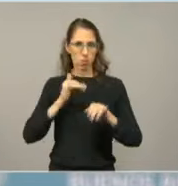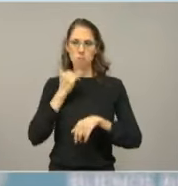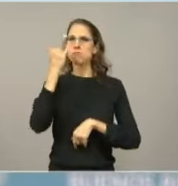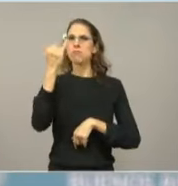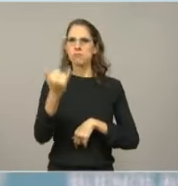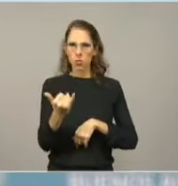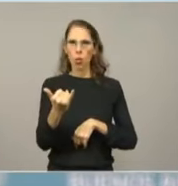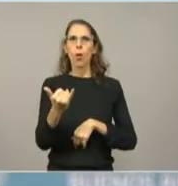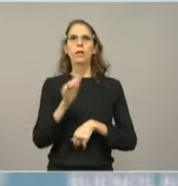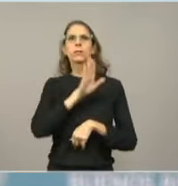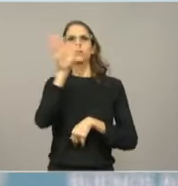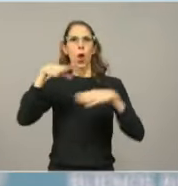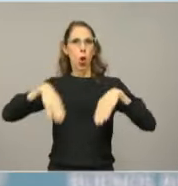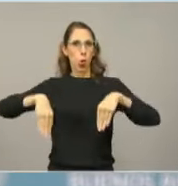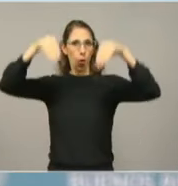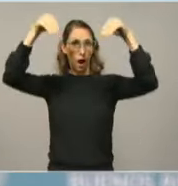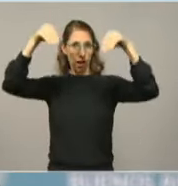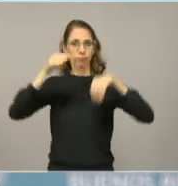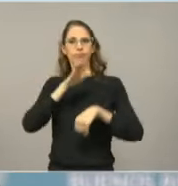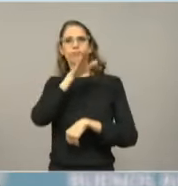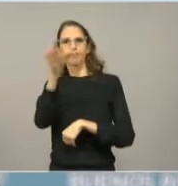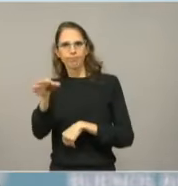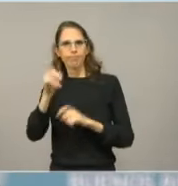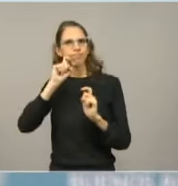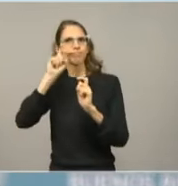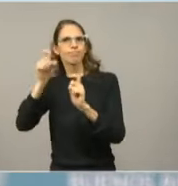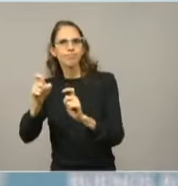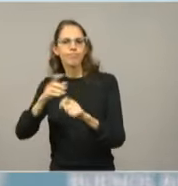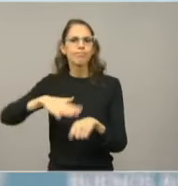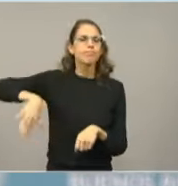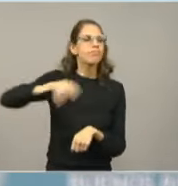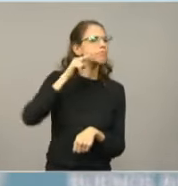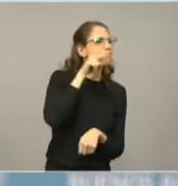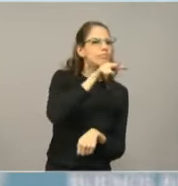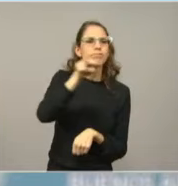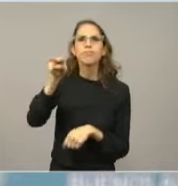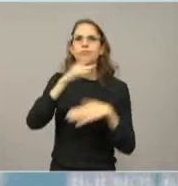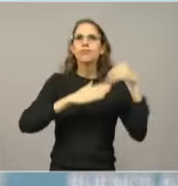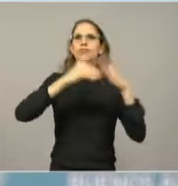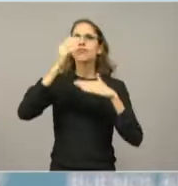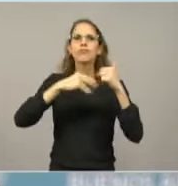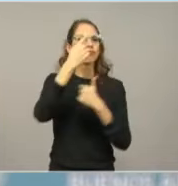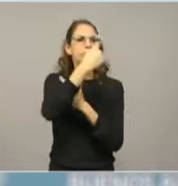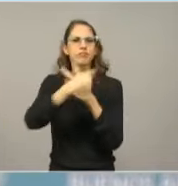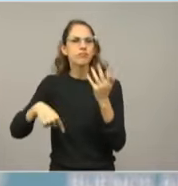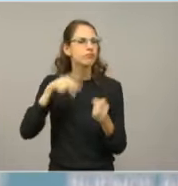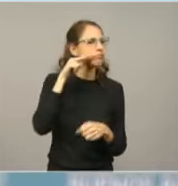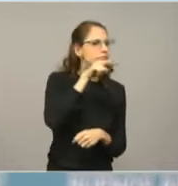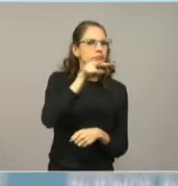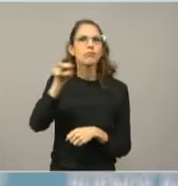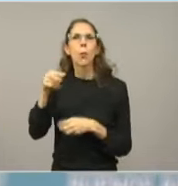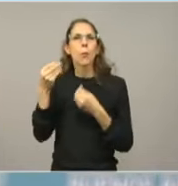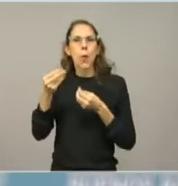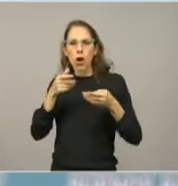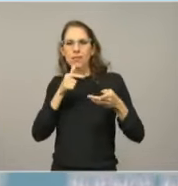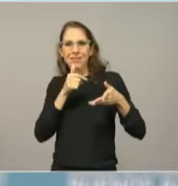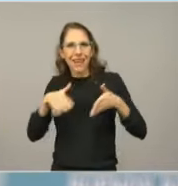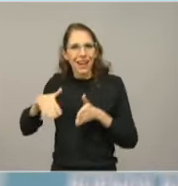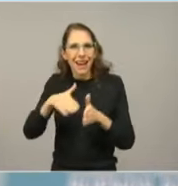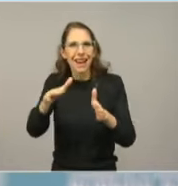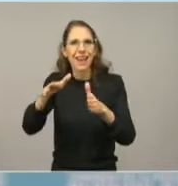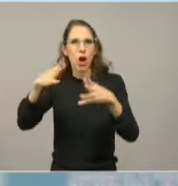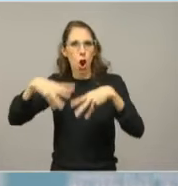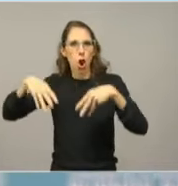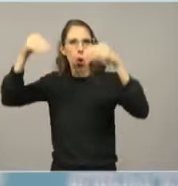estar en lujann eh recorriendo las obras que se están llevando adelante sobre el río Luján e